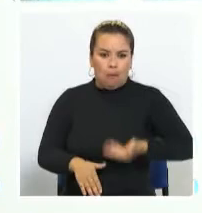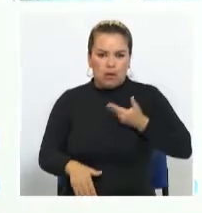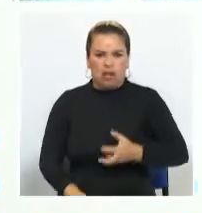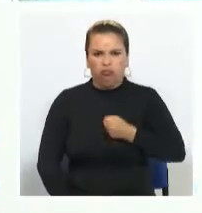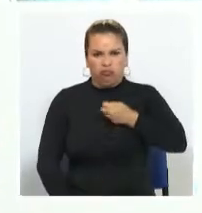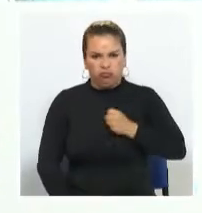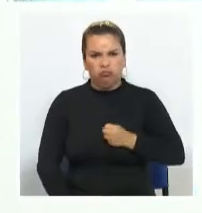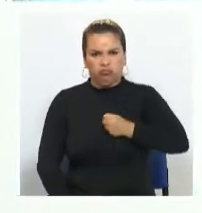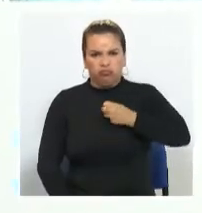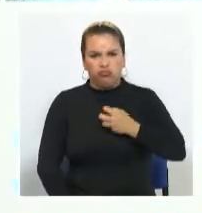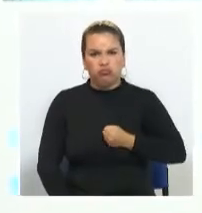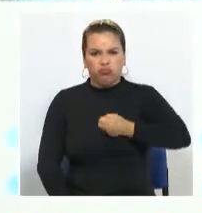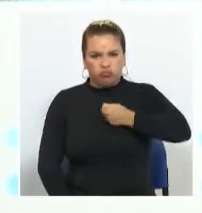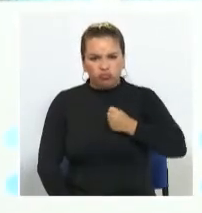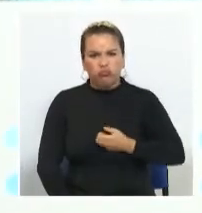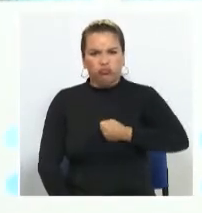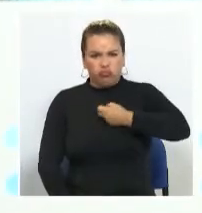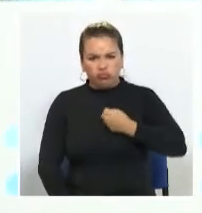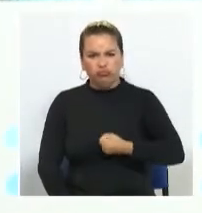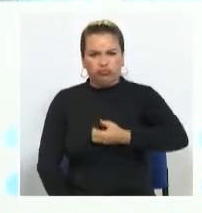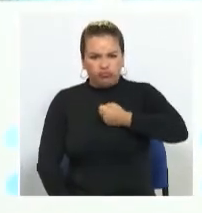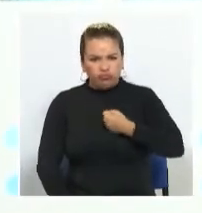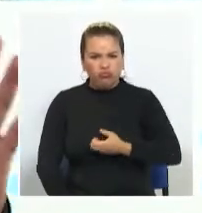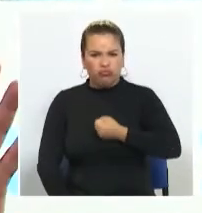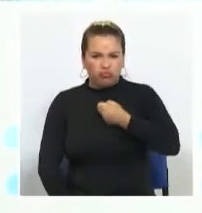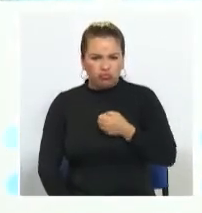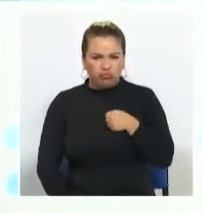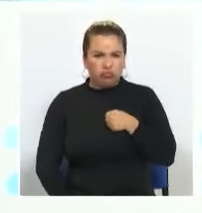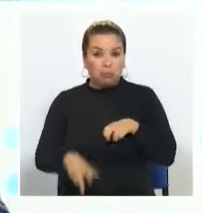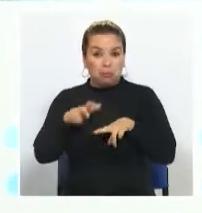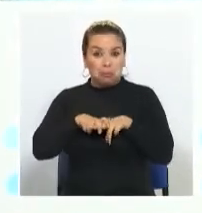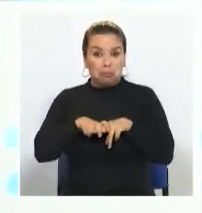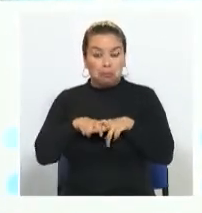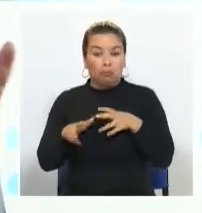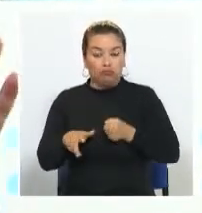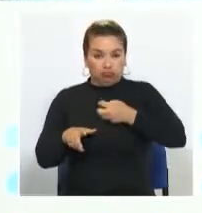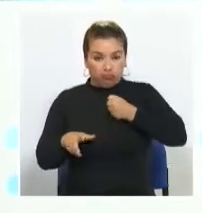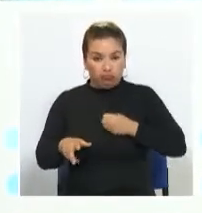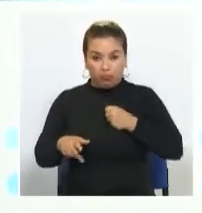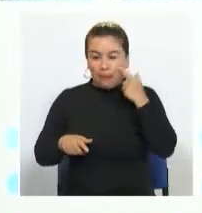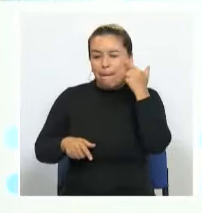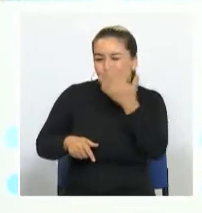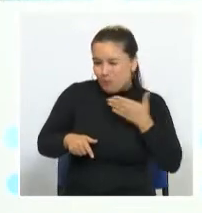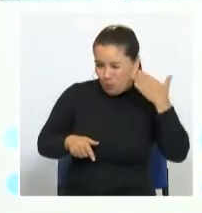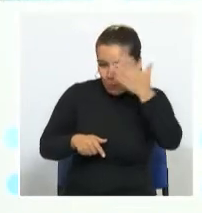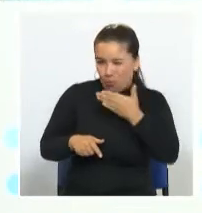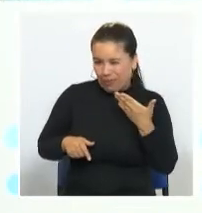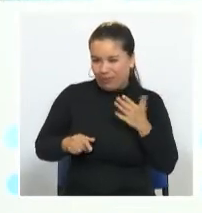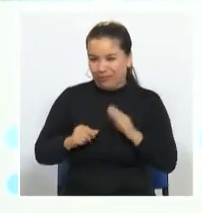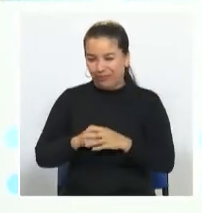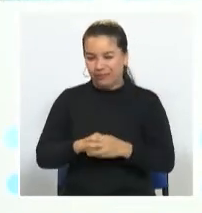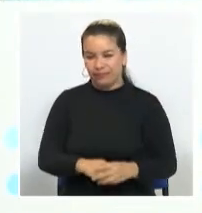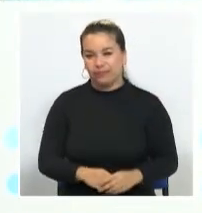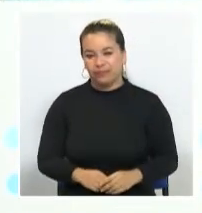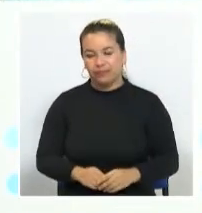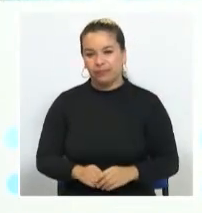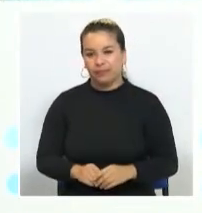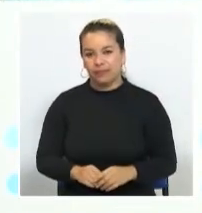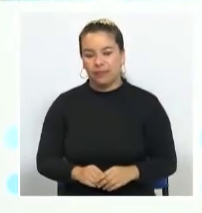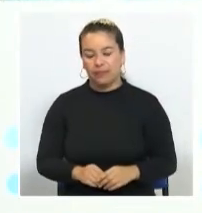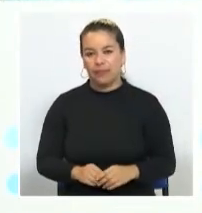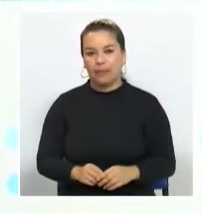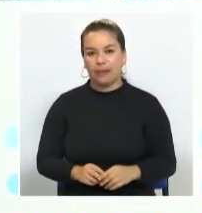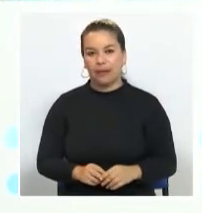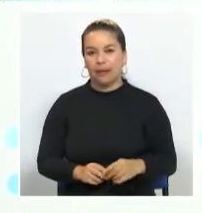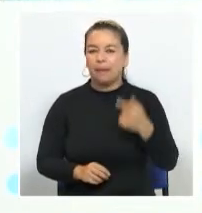aumenta la frecuencia de los latidos del corazón para encontrar los objetivos finales. En el caso suyo